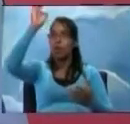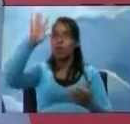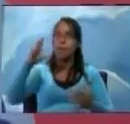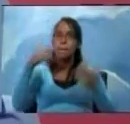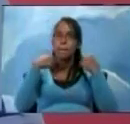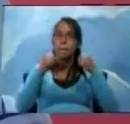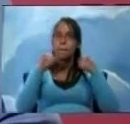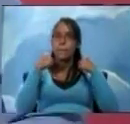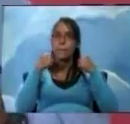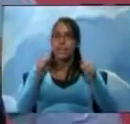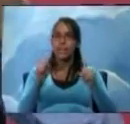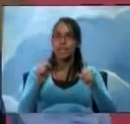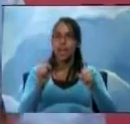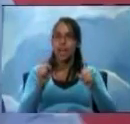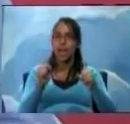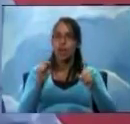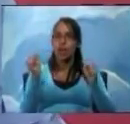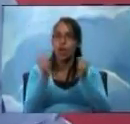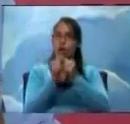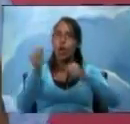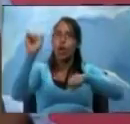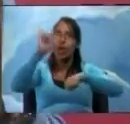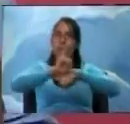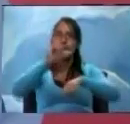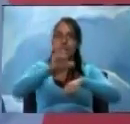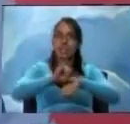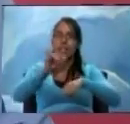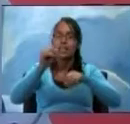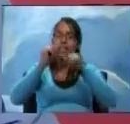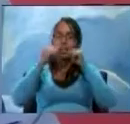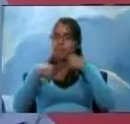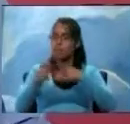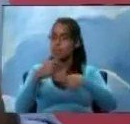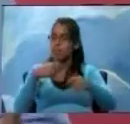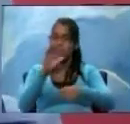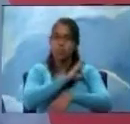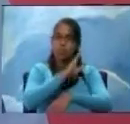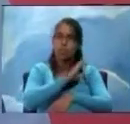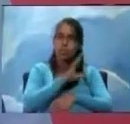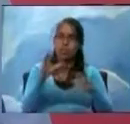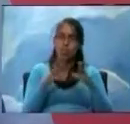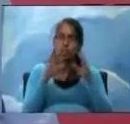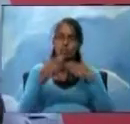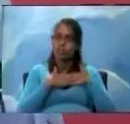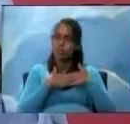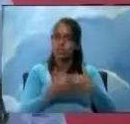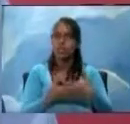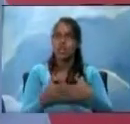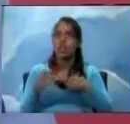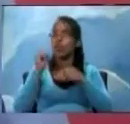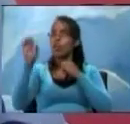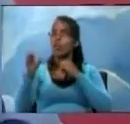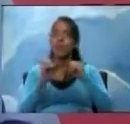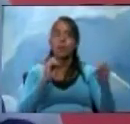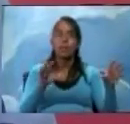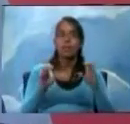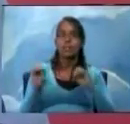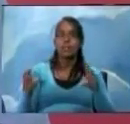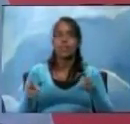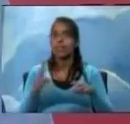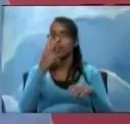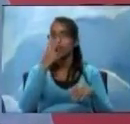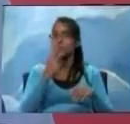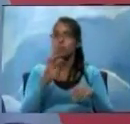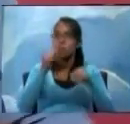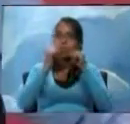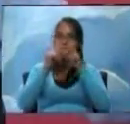apóstoles practicaban con la iglesia y vendían sus propiedades y todos sus bienes y los repartían.